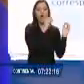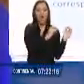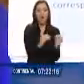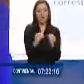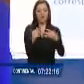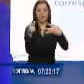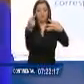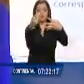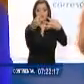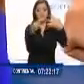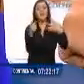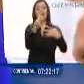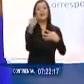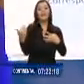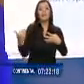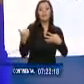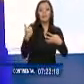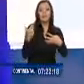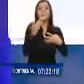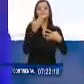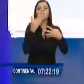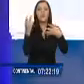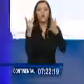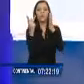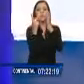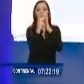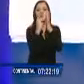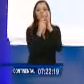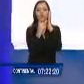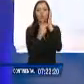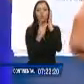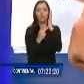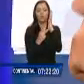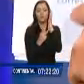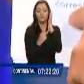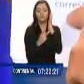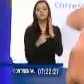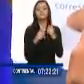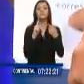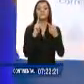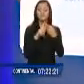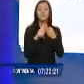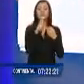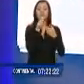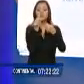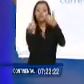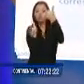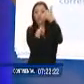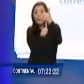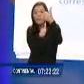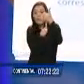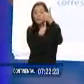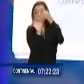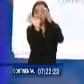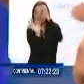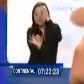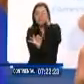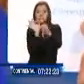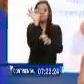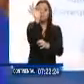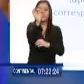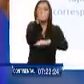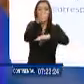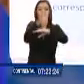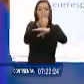prelación entre quienes obtengan las mejores puntuaciones en el concurso. Los miembros suplentes sustituirán a los principales